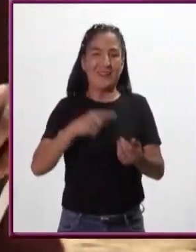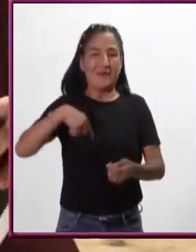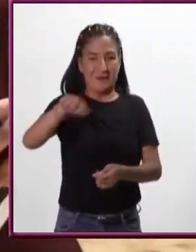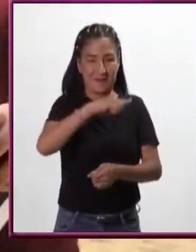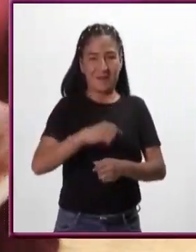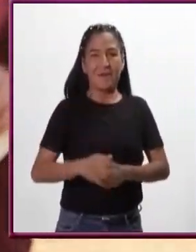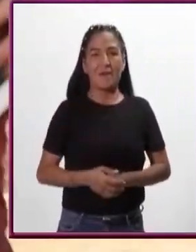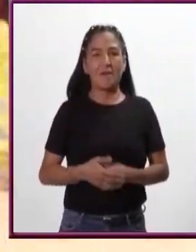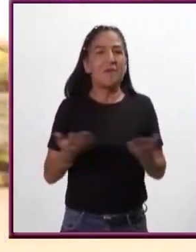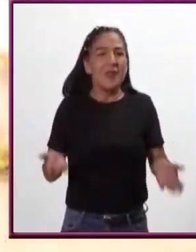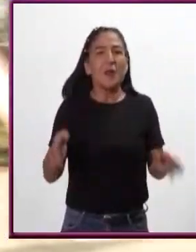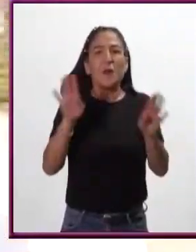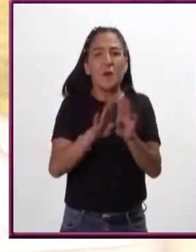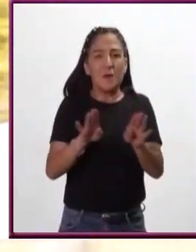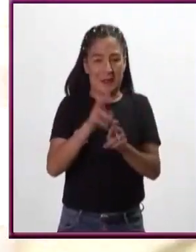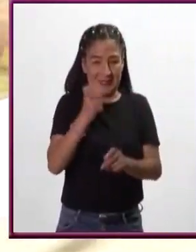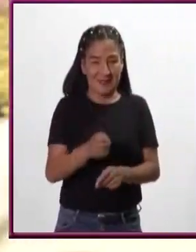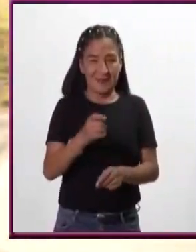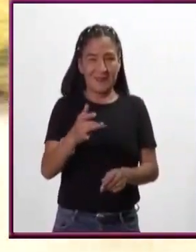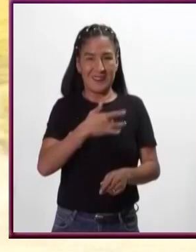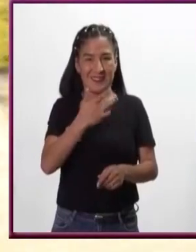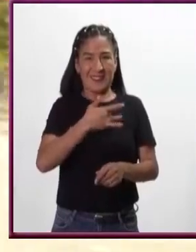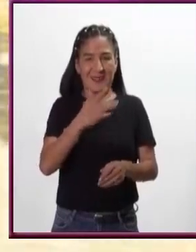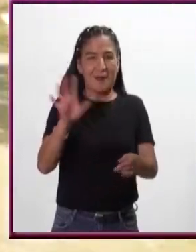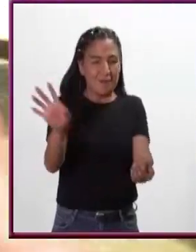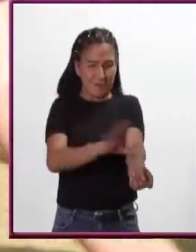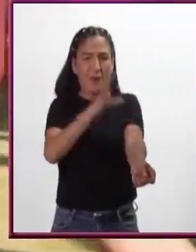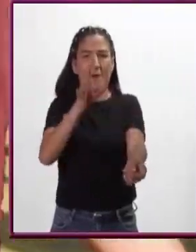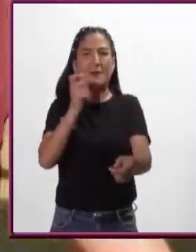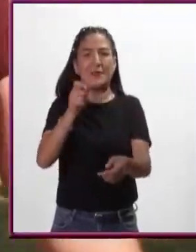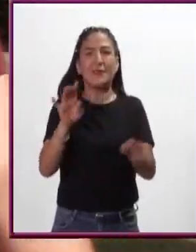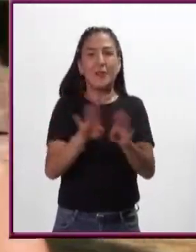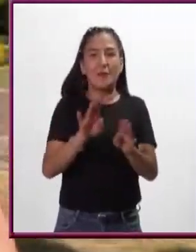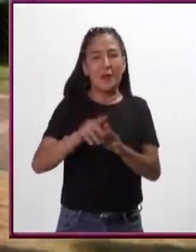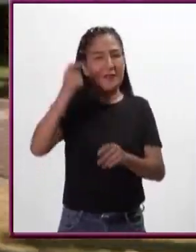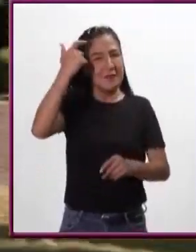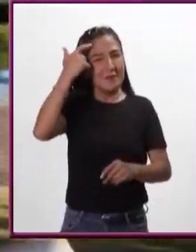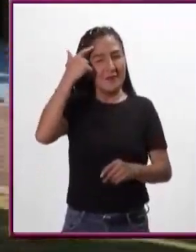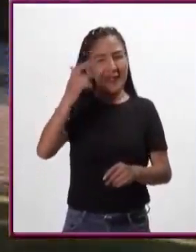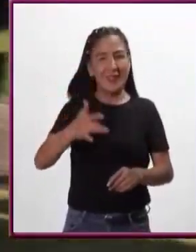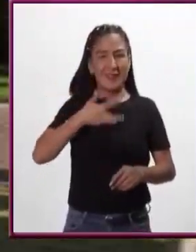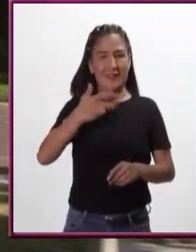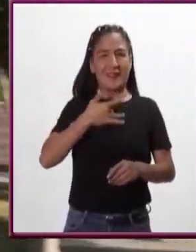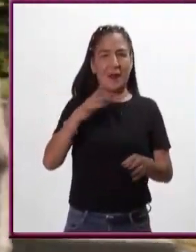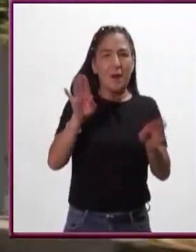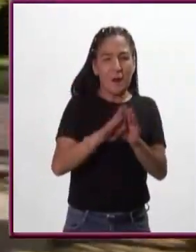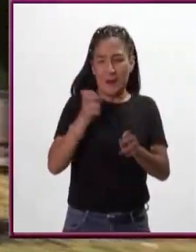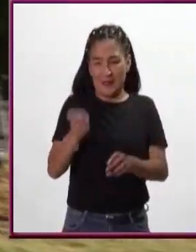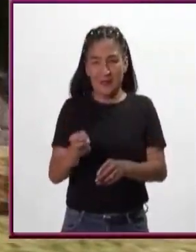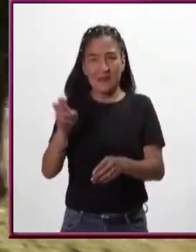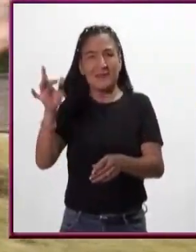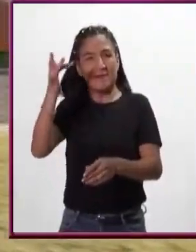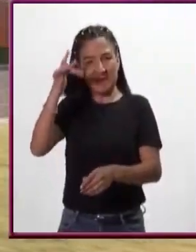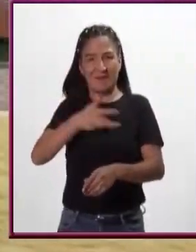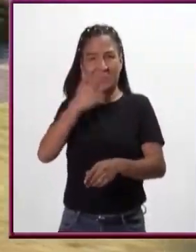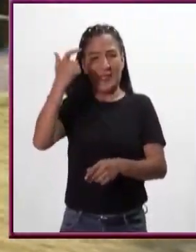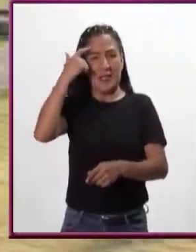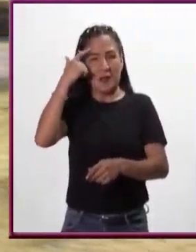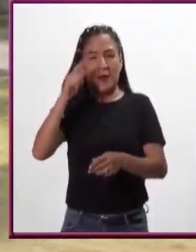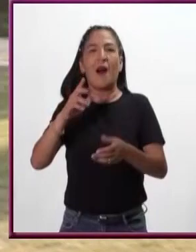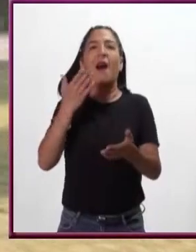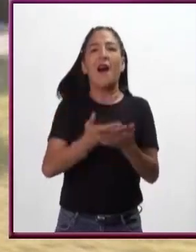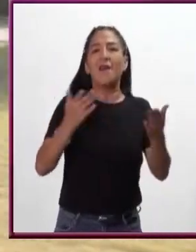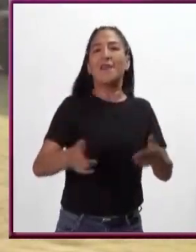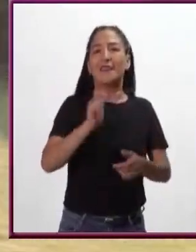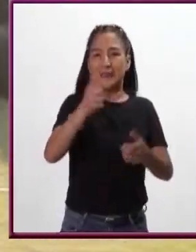percibimos. Cómo esos impulsos eléctricos son transformados por nuestra conciencia y cómo estos estímulos nos llevan a ser